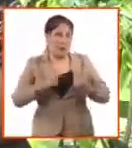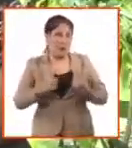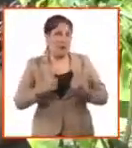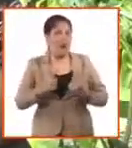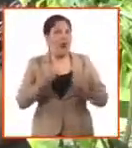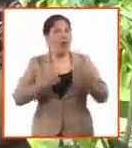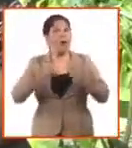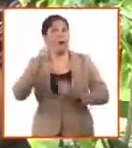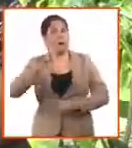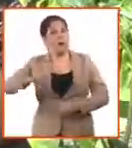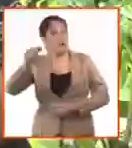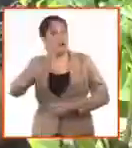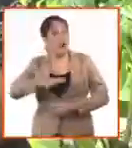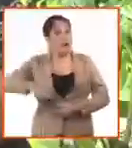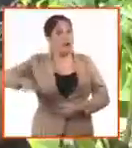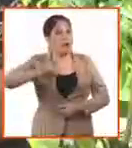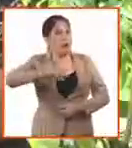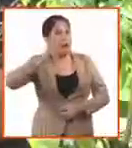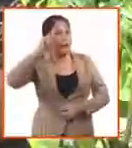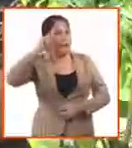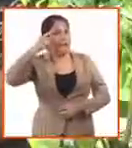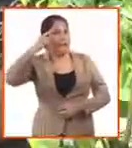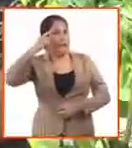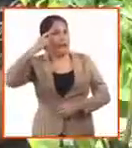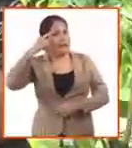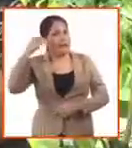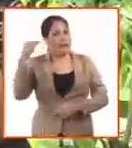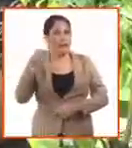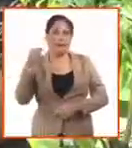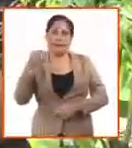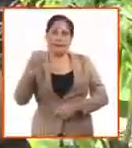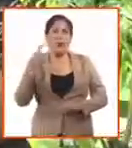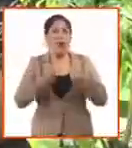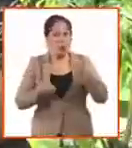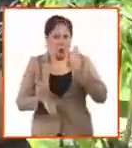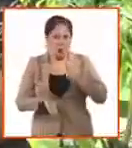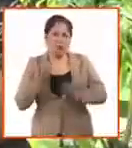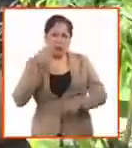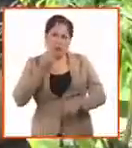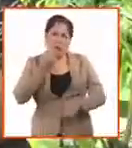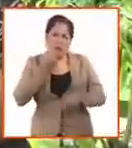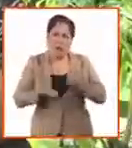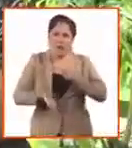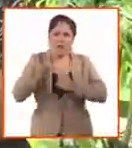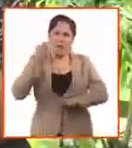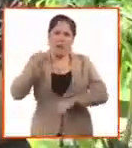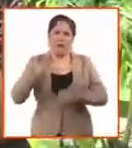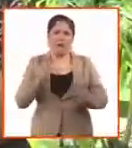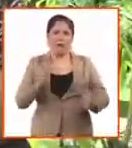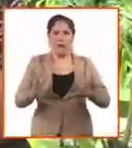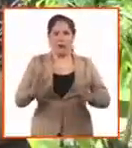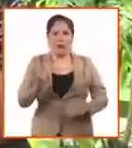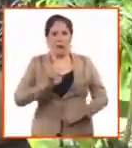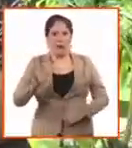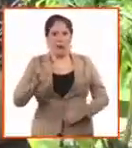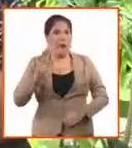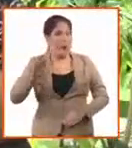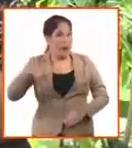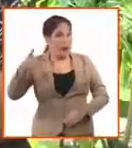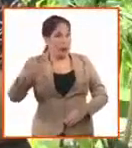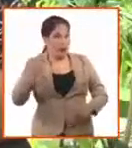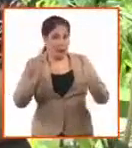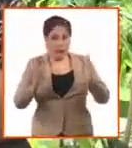parte de la sociedad marcada que hay que rescatar a muchos de ellos también en este momento años después